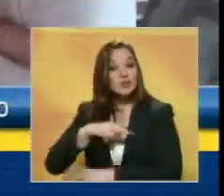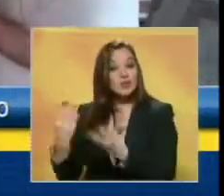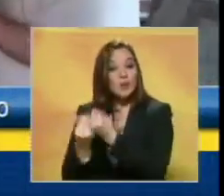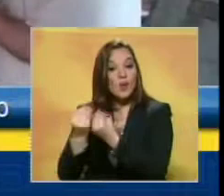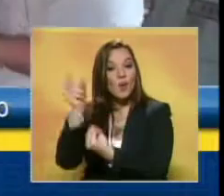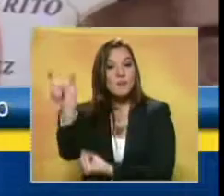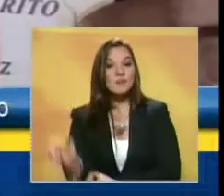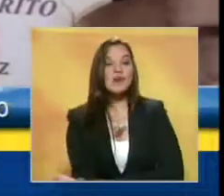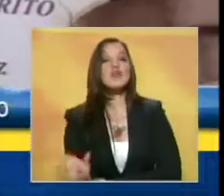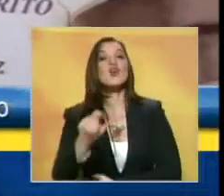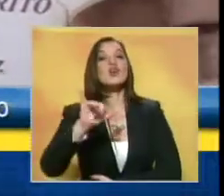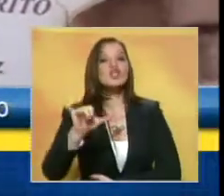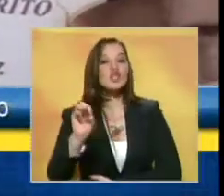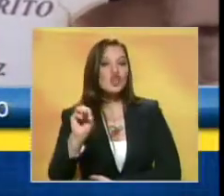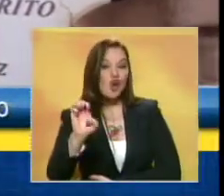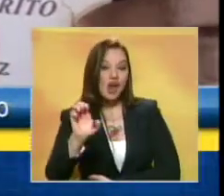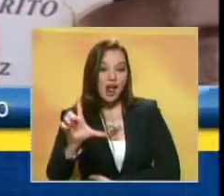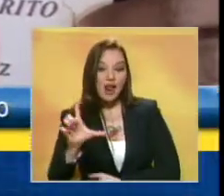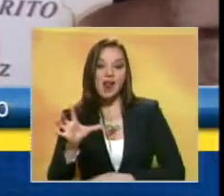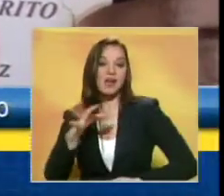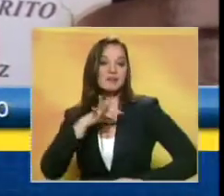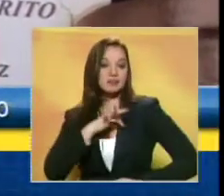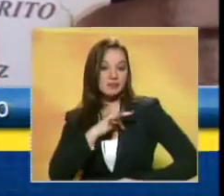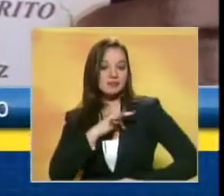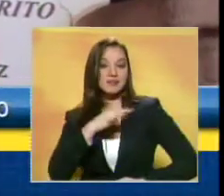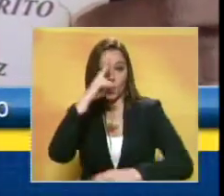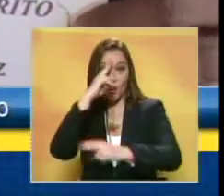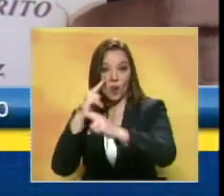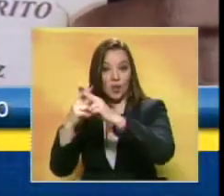compañero Joel Vargas, otorgándole el botón Honor al Mérito.